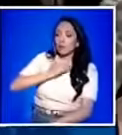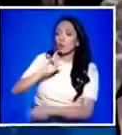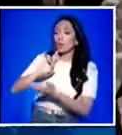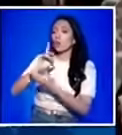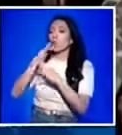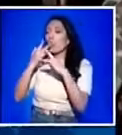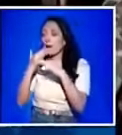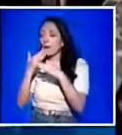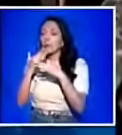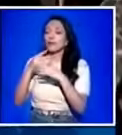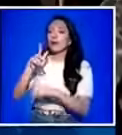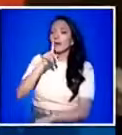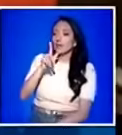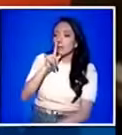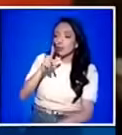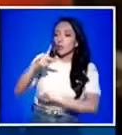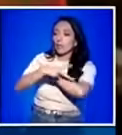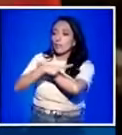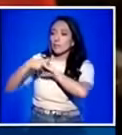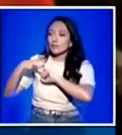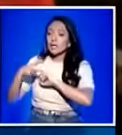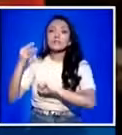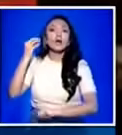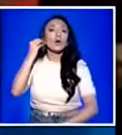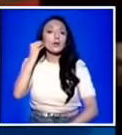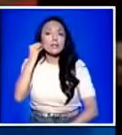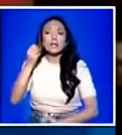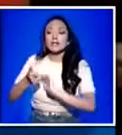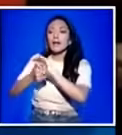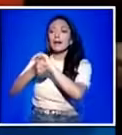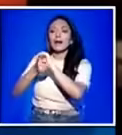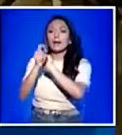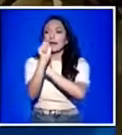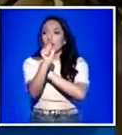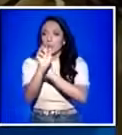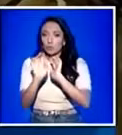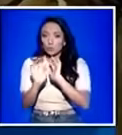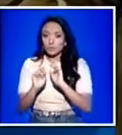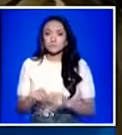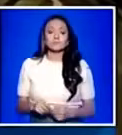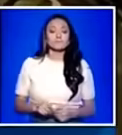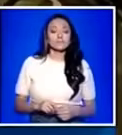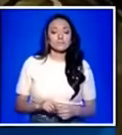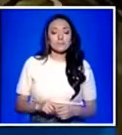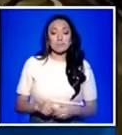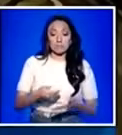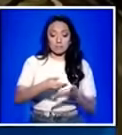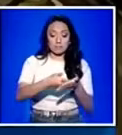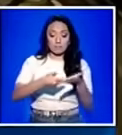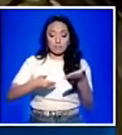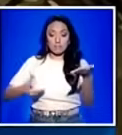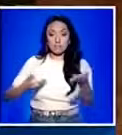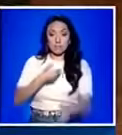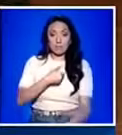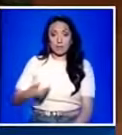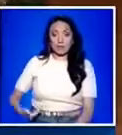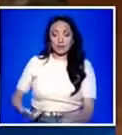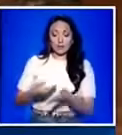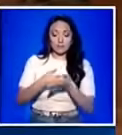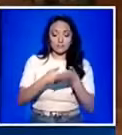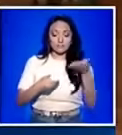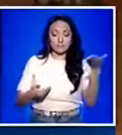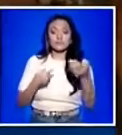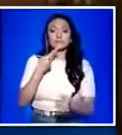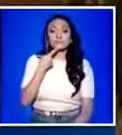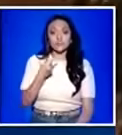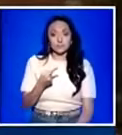La Tacunga, Pastaza, Orellana, San Cristóbal, Santa Cruz y otros. El documento gubernamental dice que desde la vigencia del